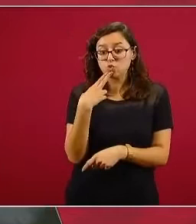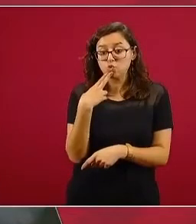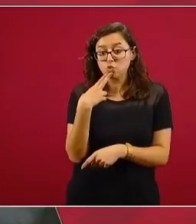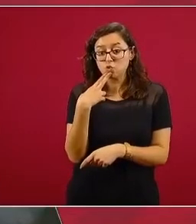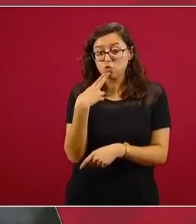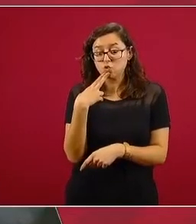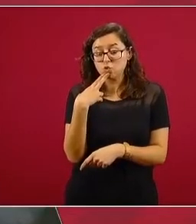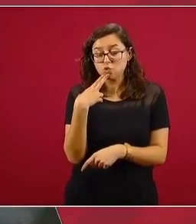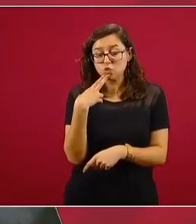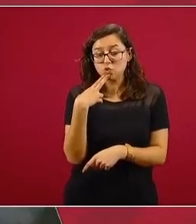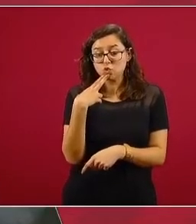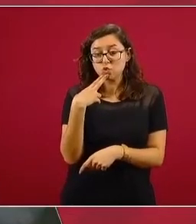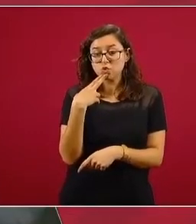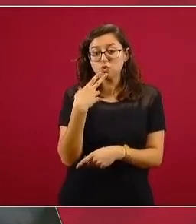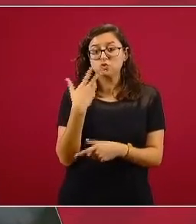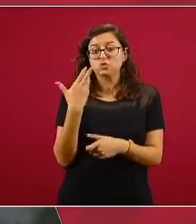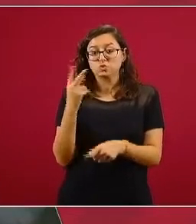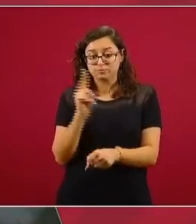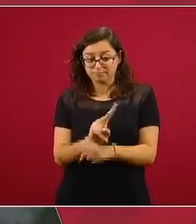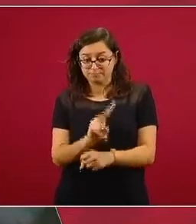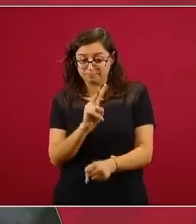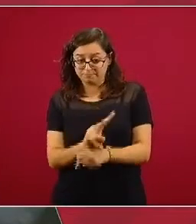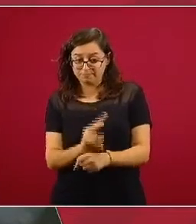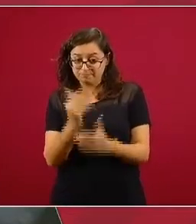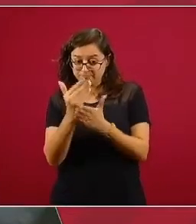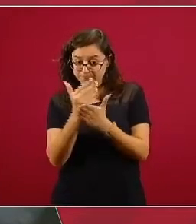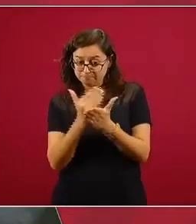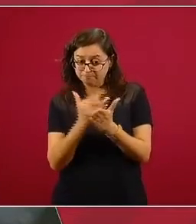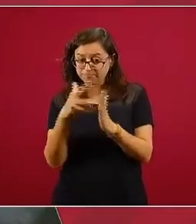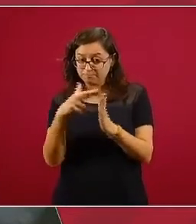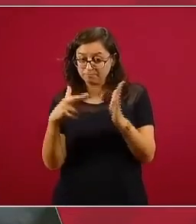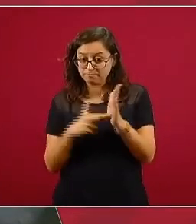la regulación sanitaria,